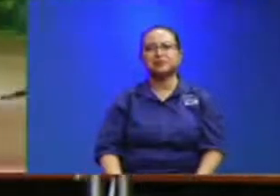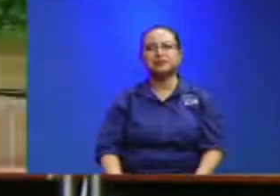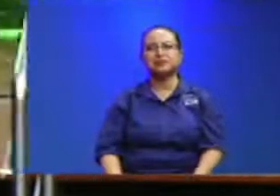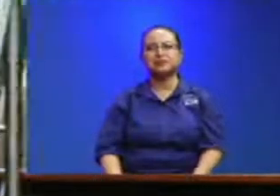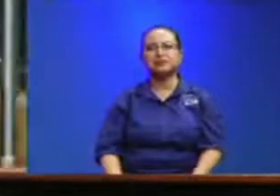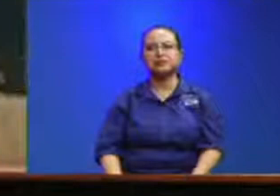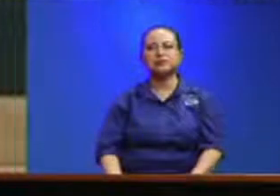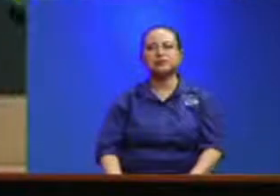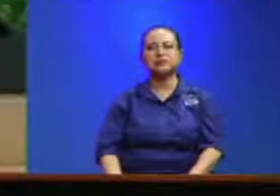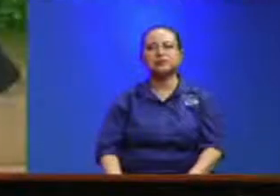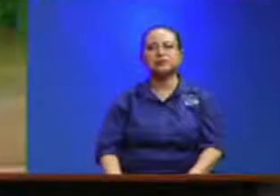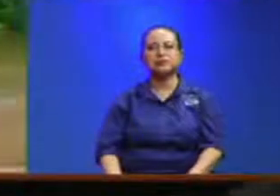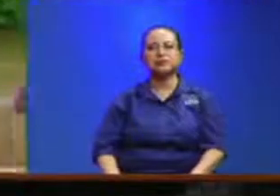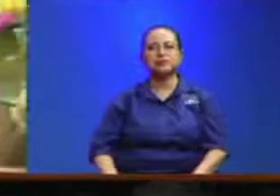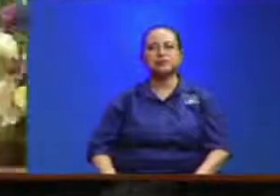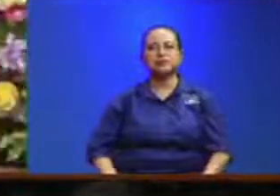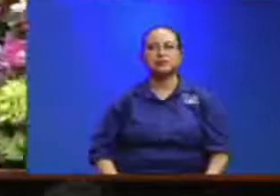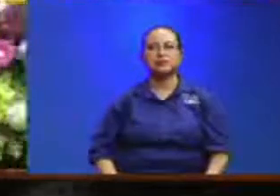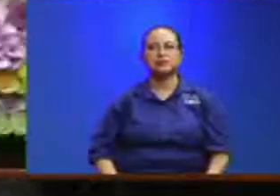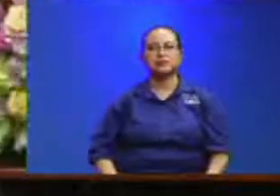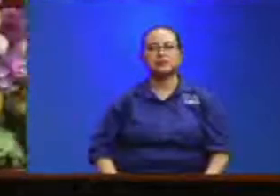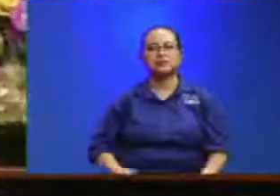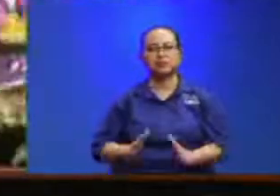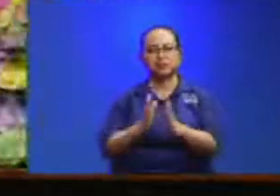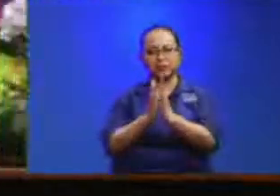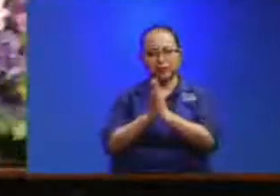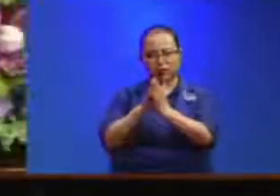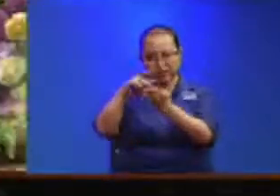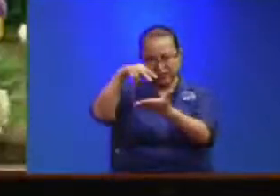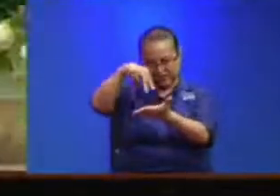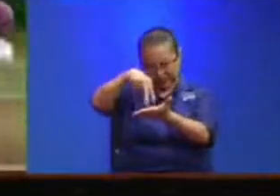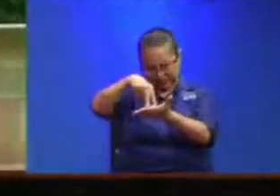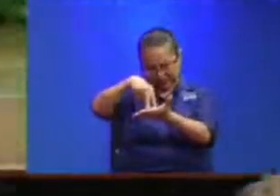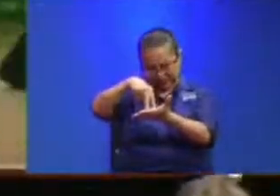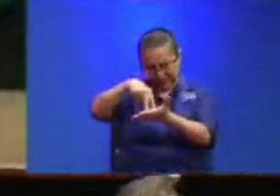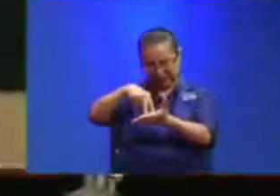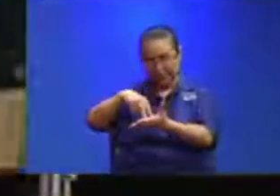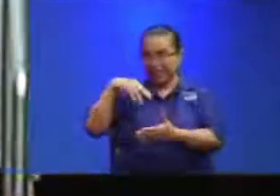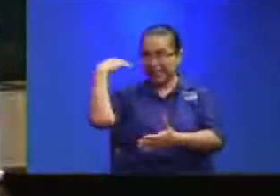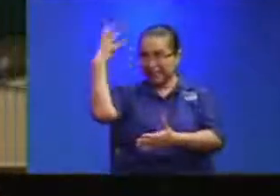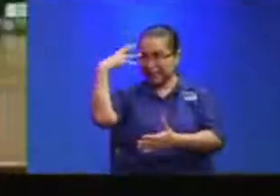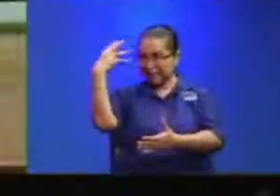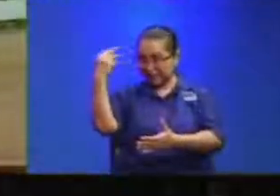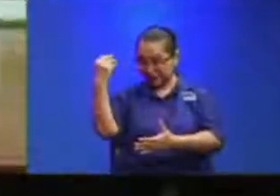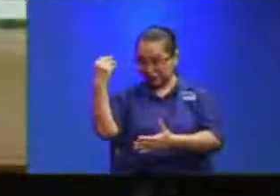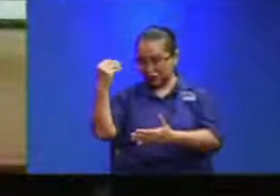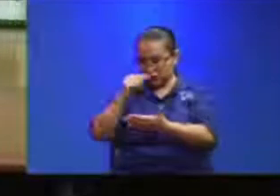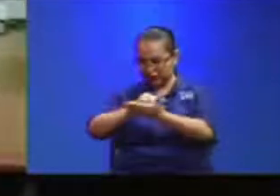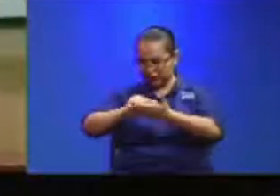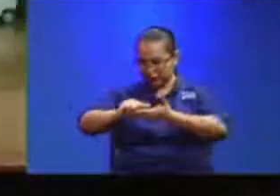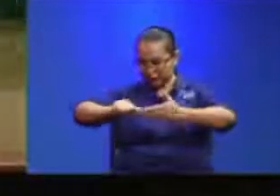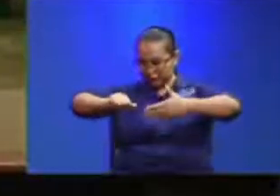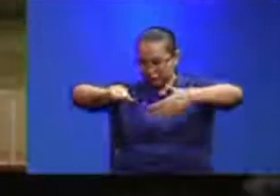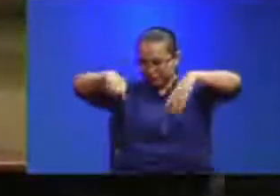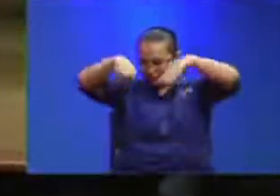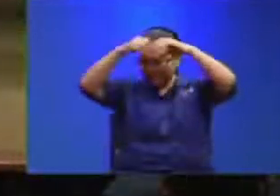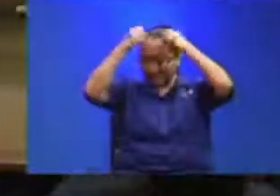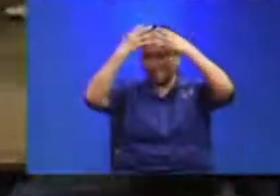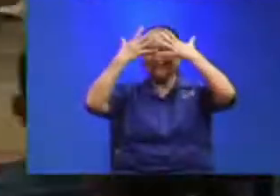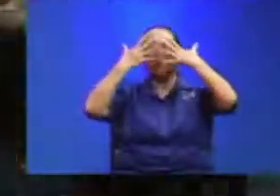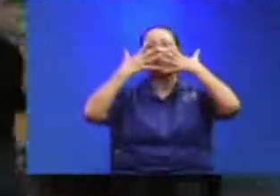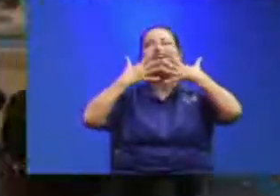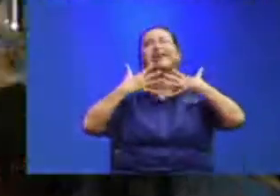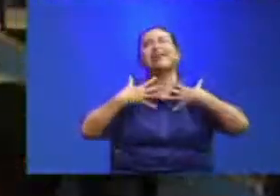le he cambiado la letra porque se deben decir lo que el espíritu de dios lo